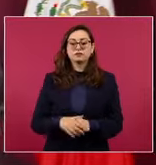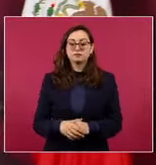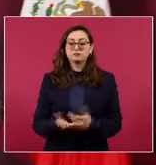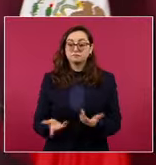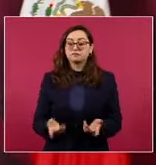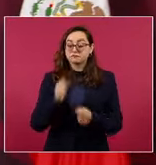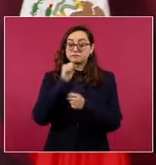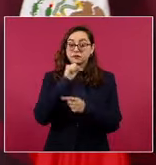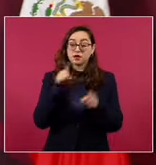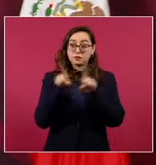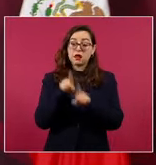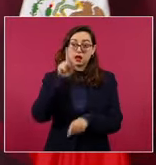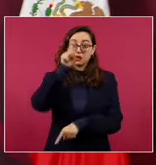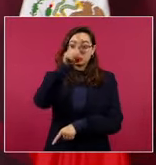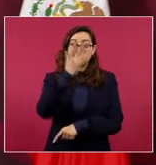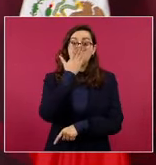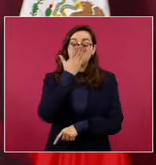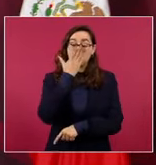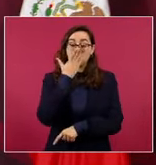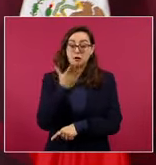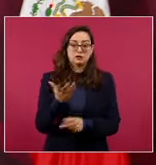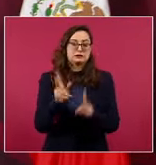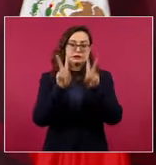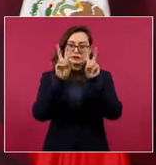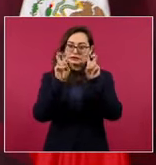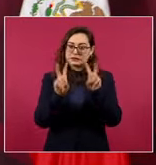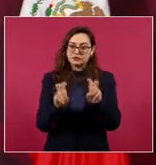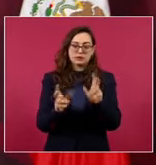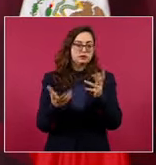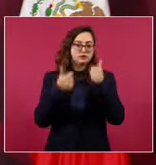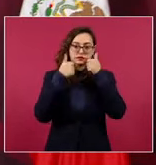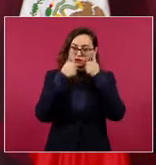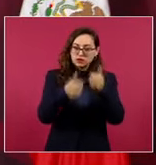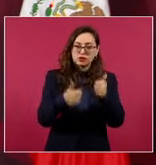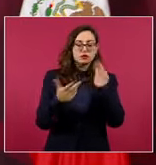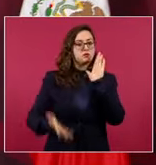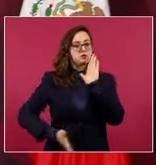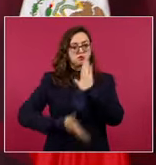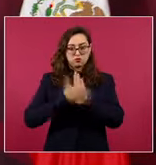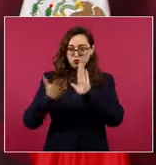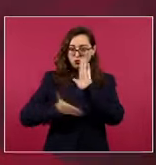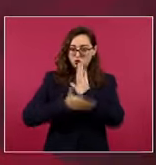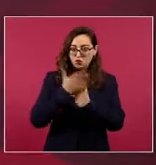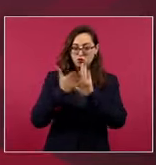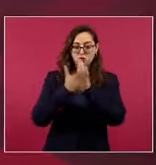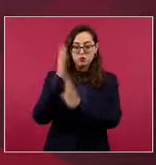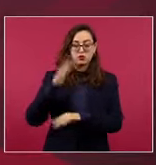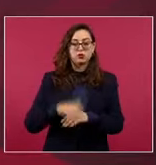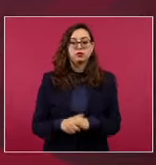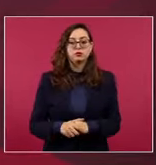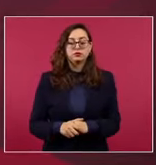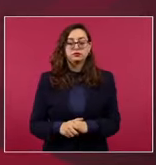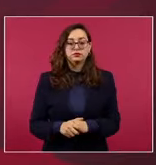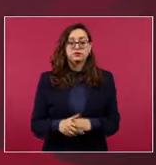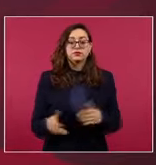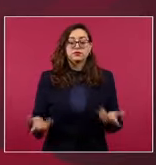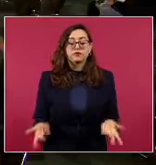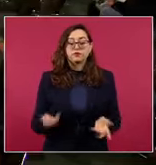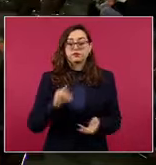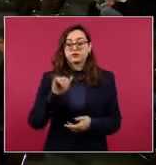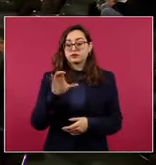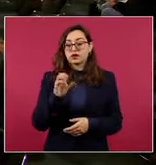pendientes, obras en proceso. Ayer hablaba yo de Yécora, que por cierto me estaban comentando que hay